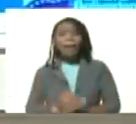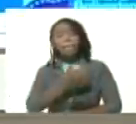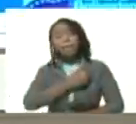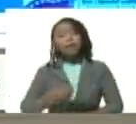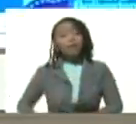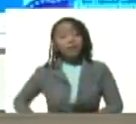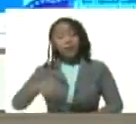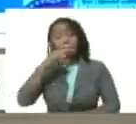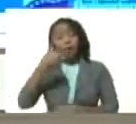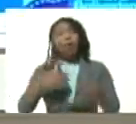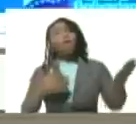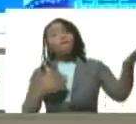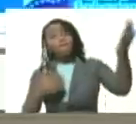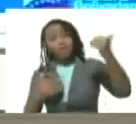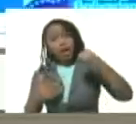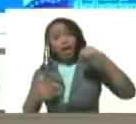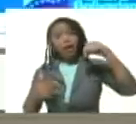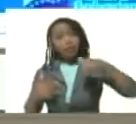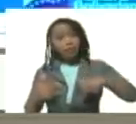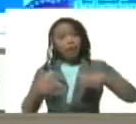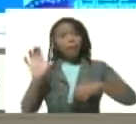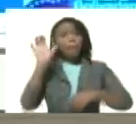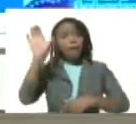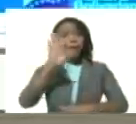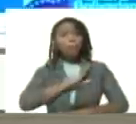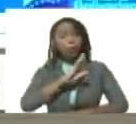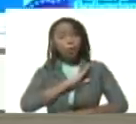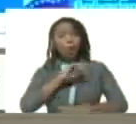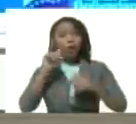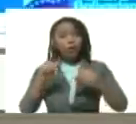tendido la mano. Regresen a su país.